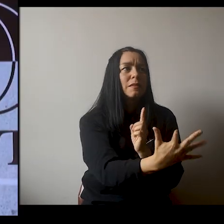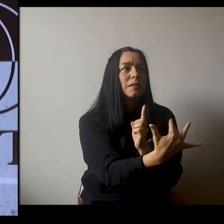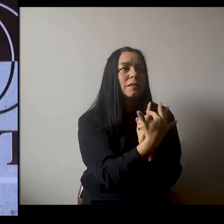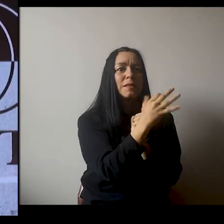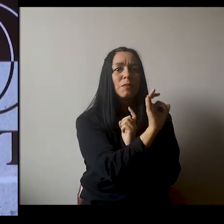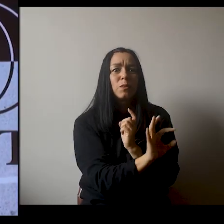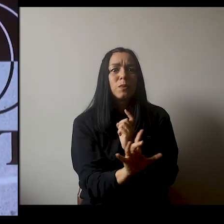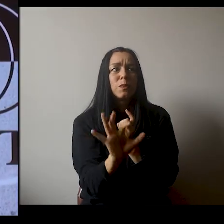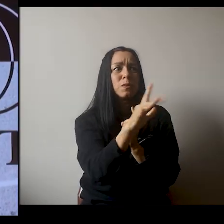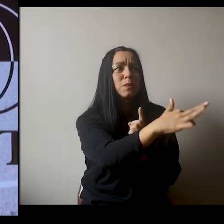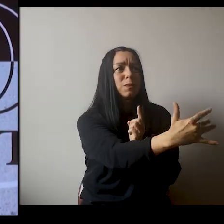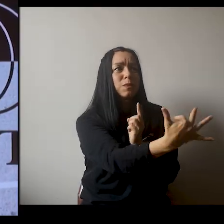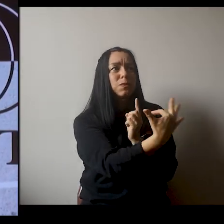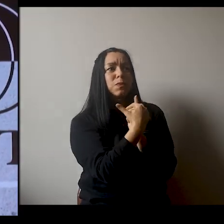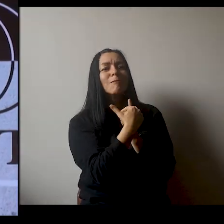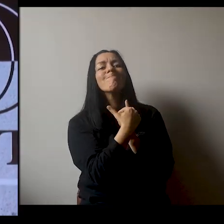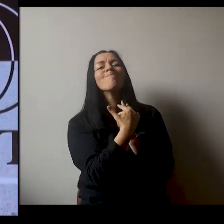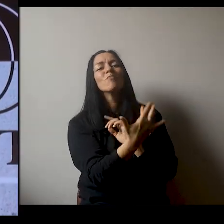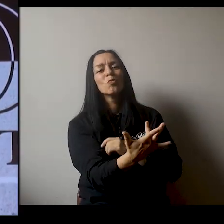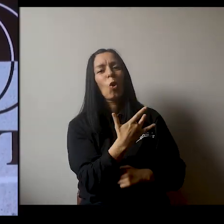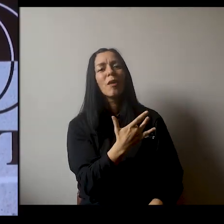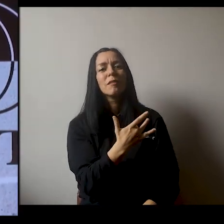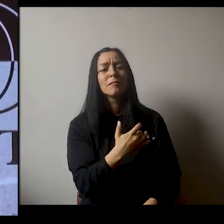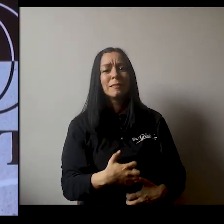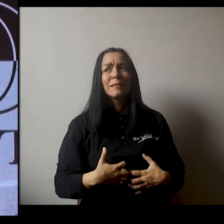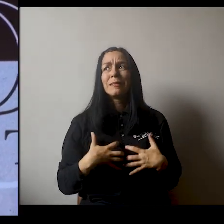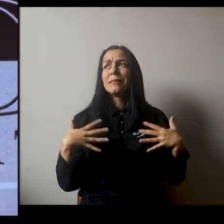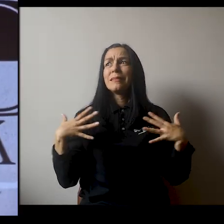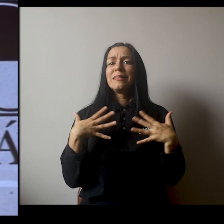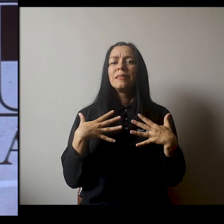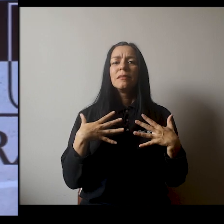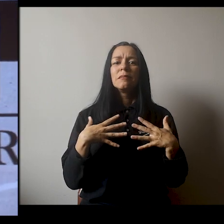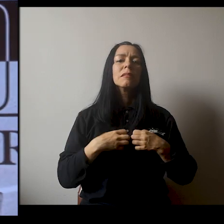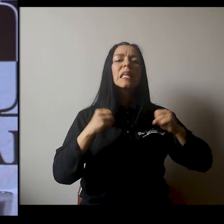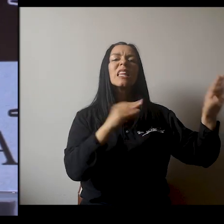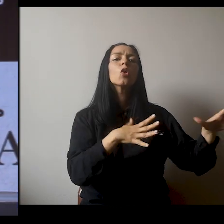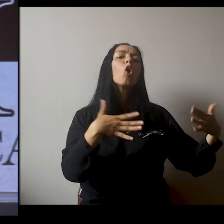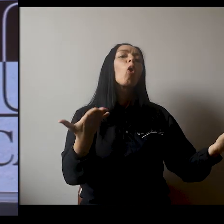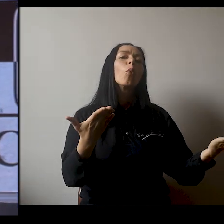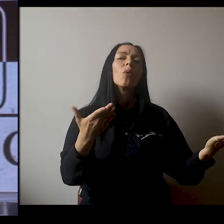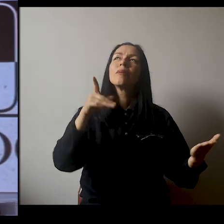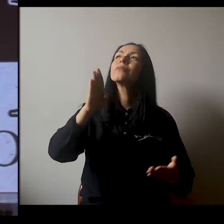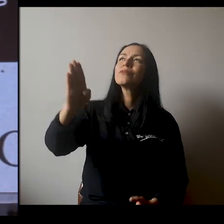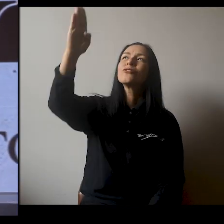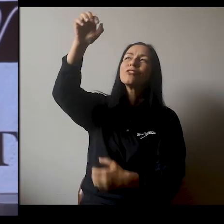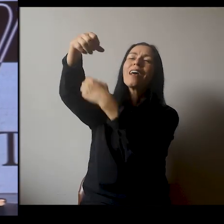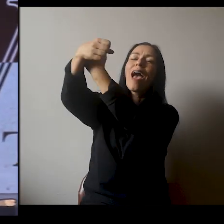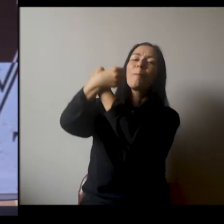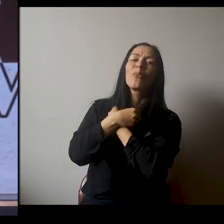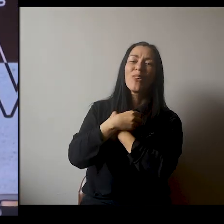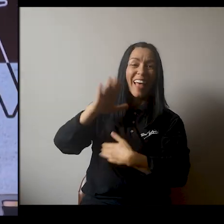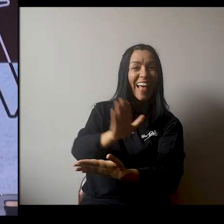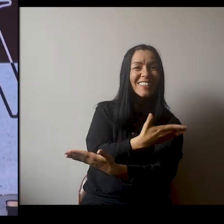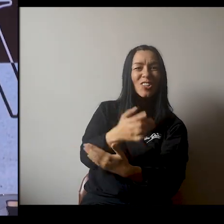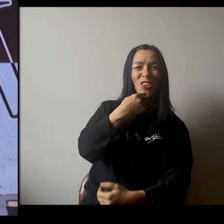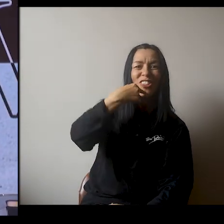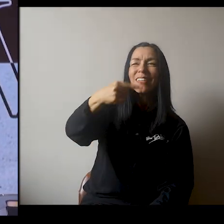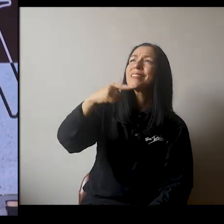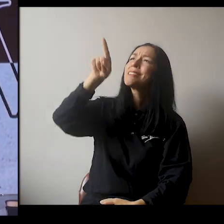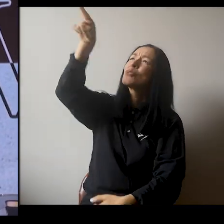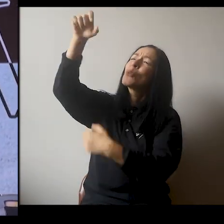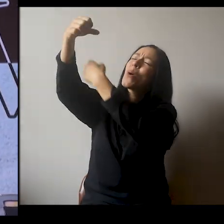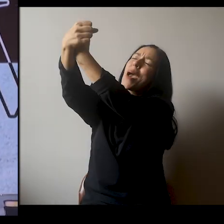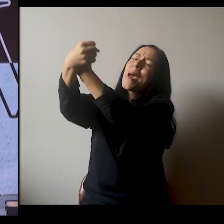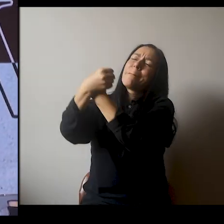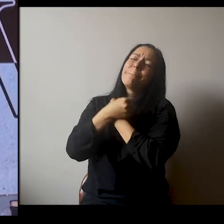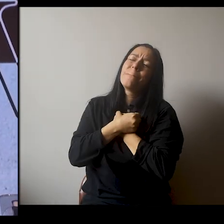vulnerables a la plaga. Y lo único que quita el temor es el amor del Señor. Como dice la canción: